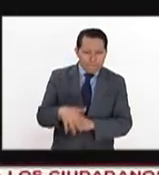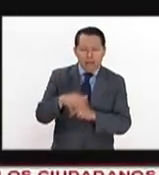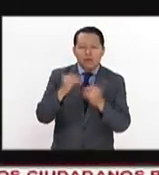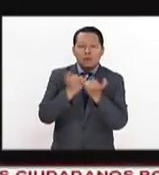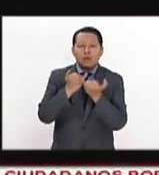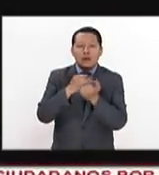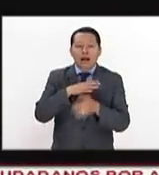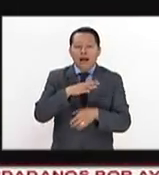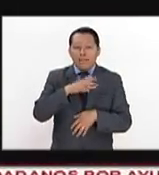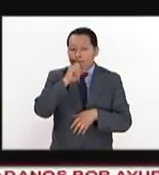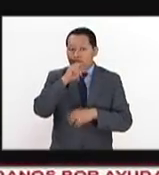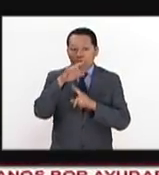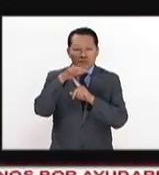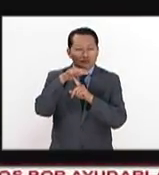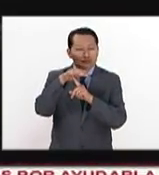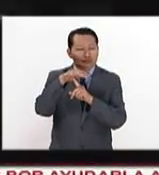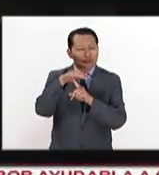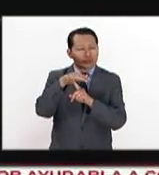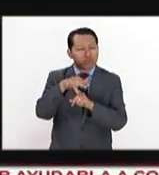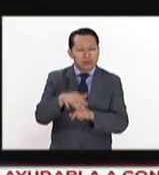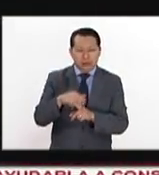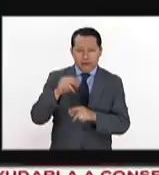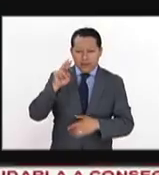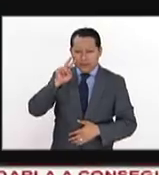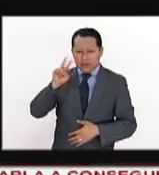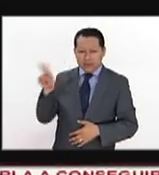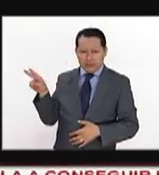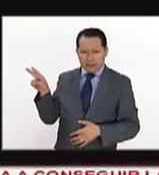que pertenece a la Fuerza Aérea Mexicana. En la